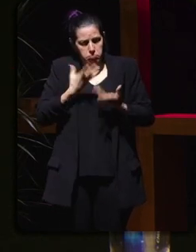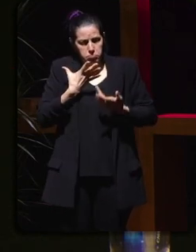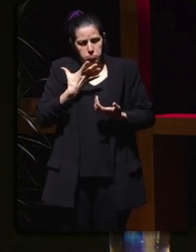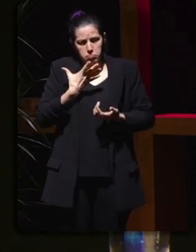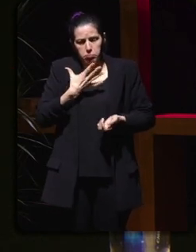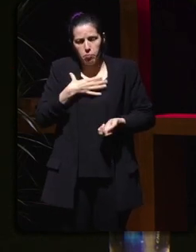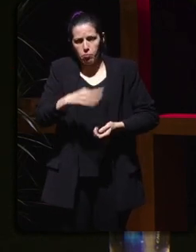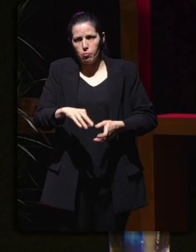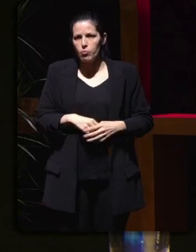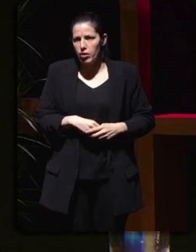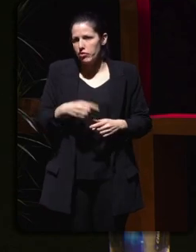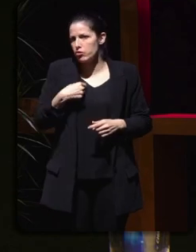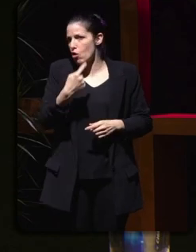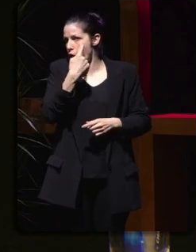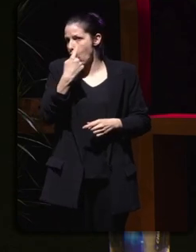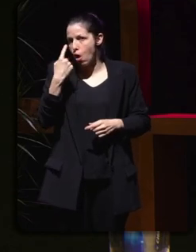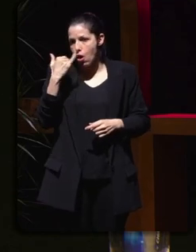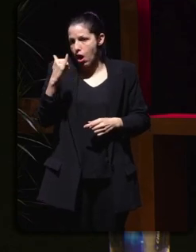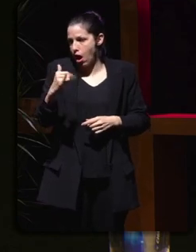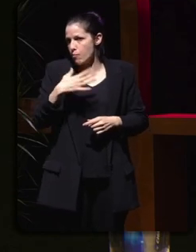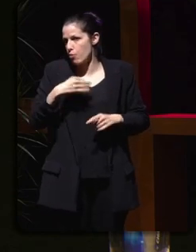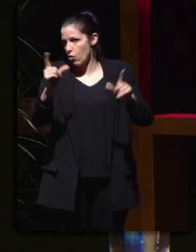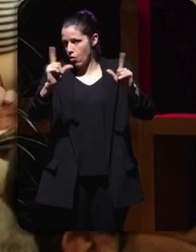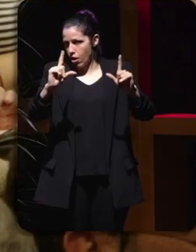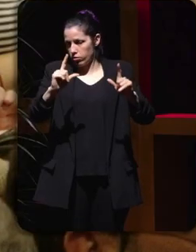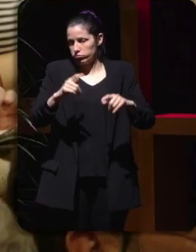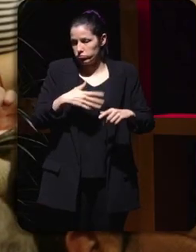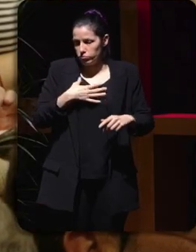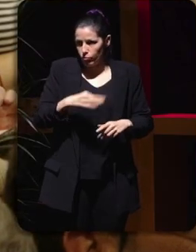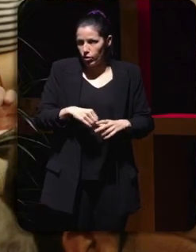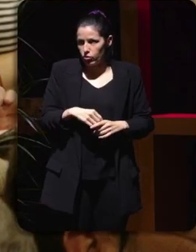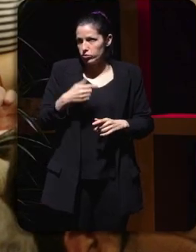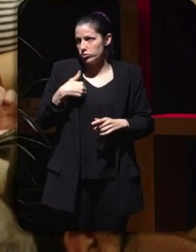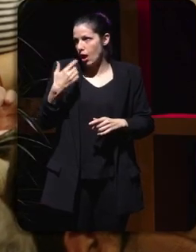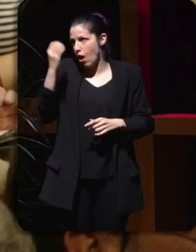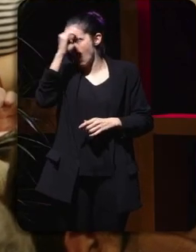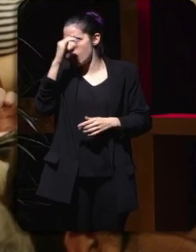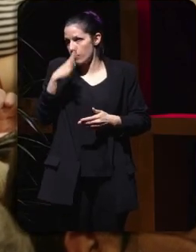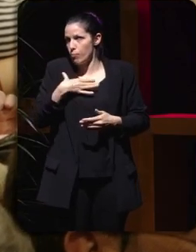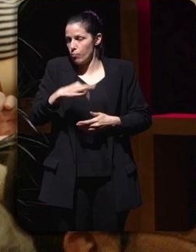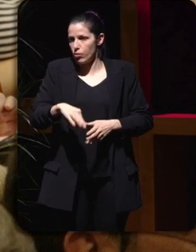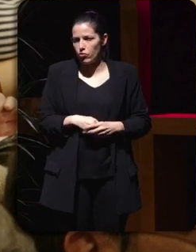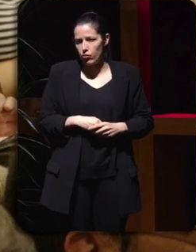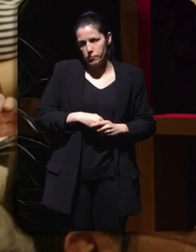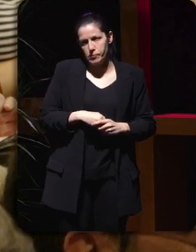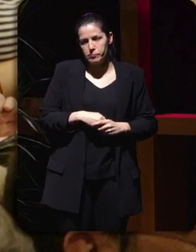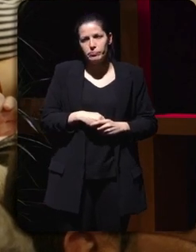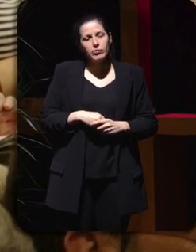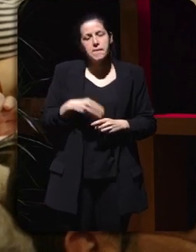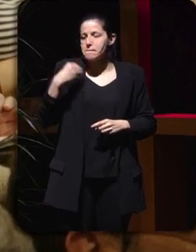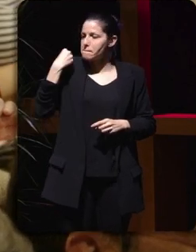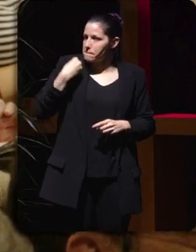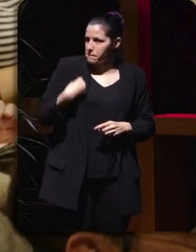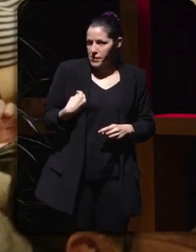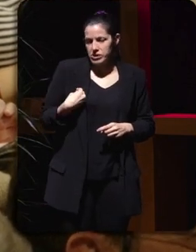como tengo tengo ojos miro la televisión y entonces pues ya voy y lo cuento y lo sé y sé de lo que hablo Bueno pues esto es lo mismo